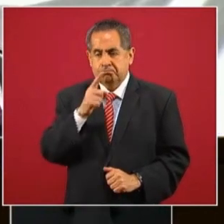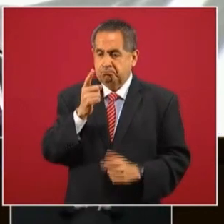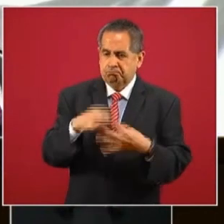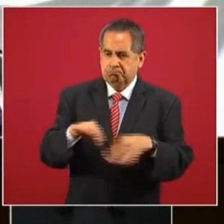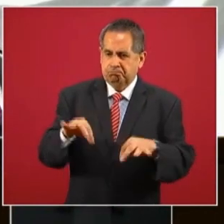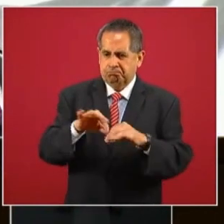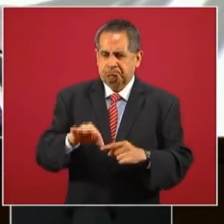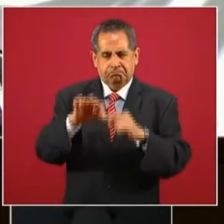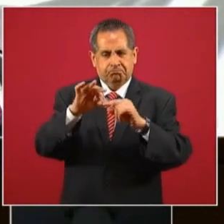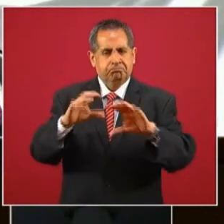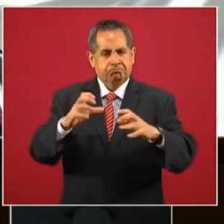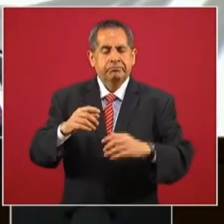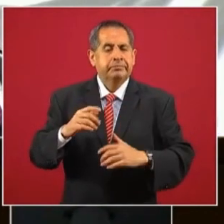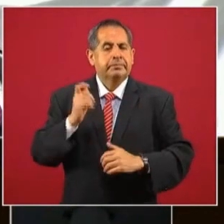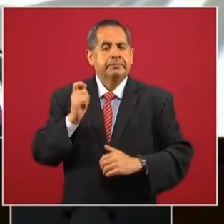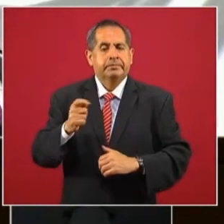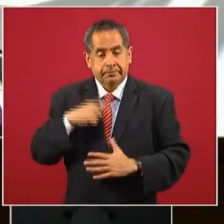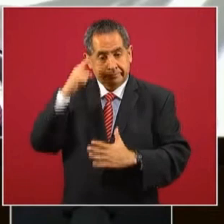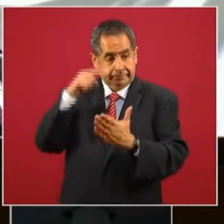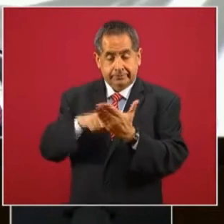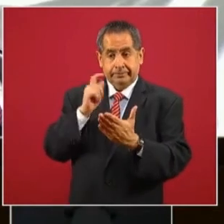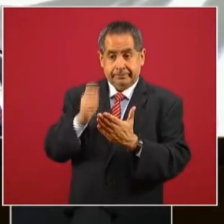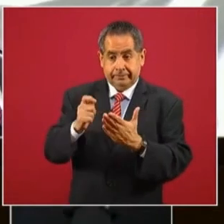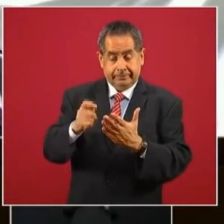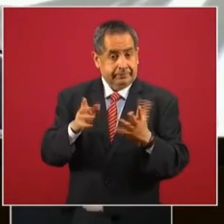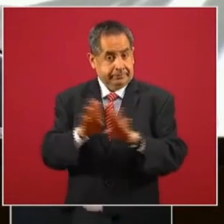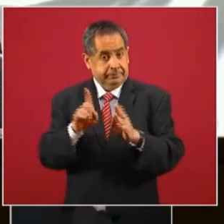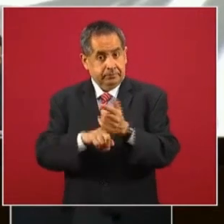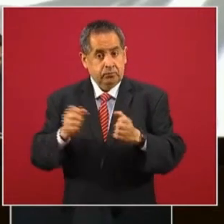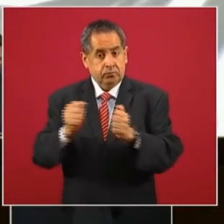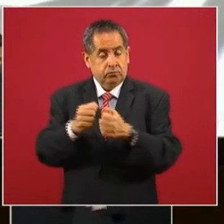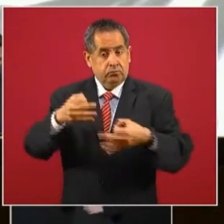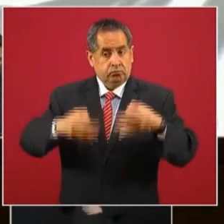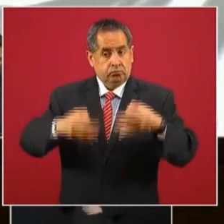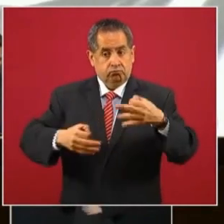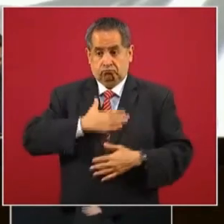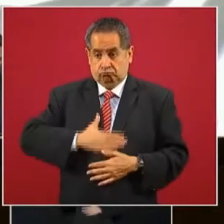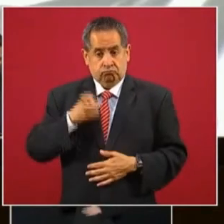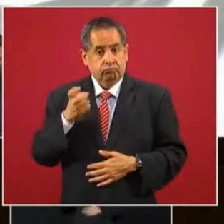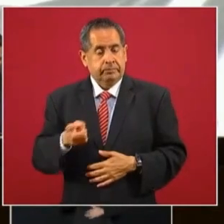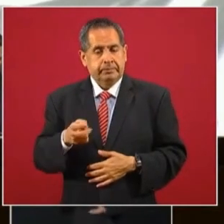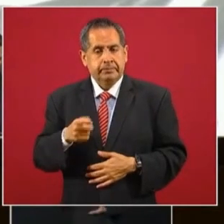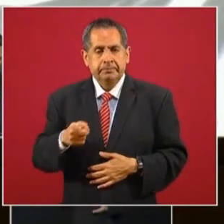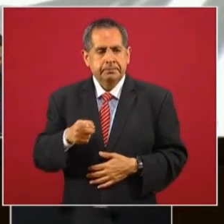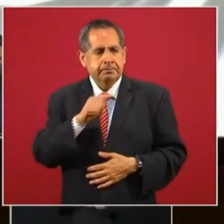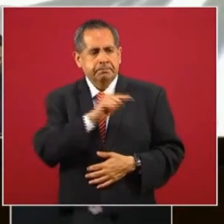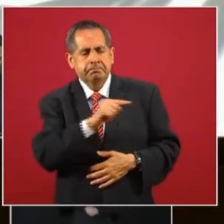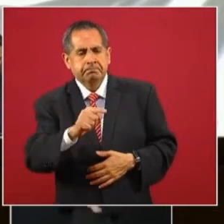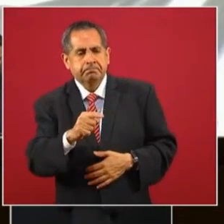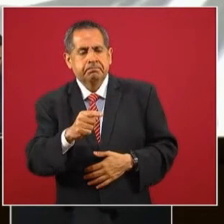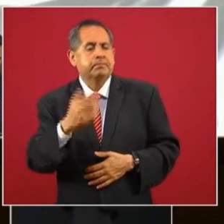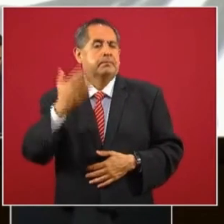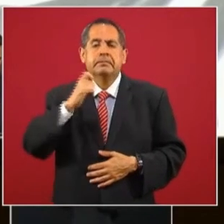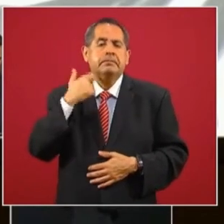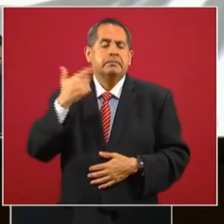importante, creo precisamente que en el terreno de la justicia se pueden castigar los errores